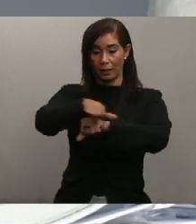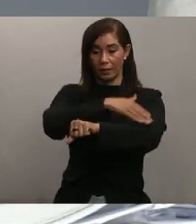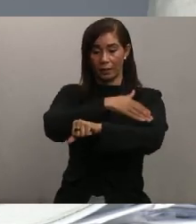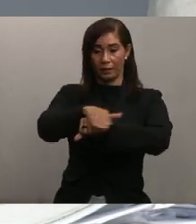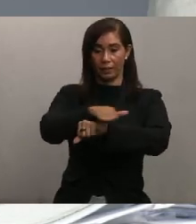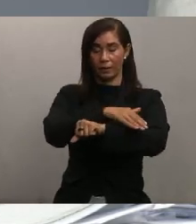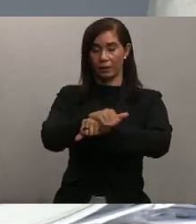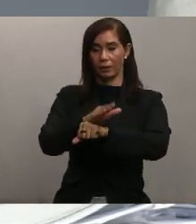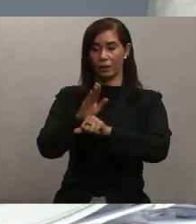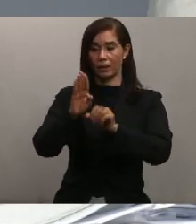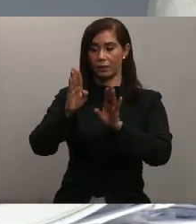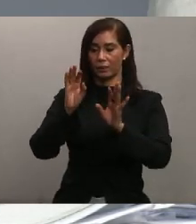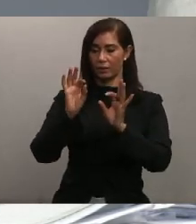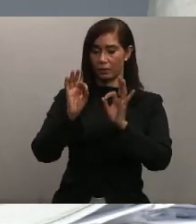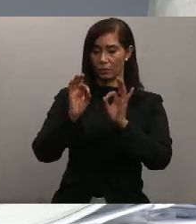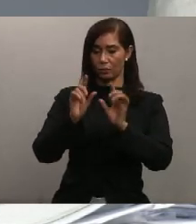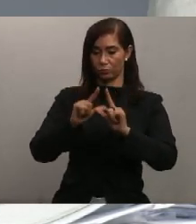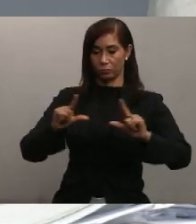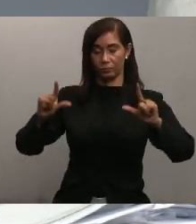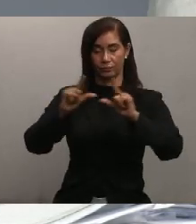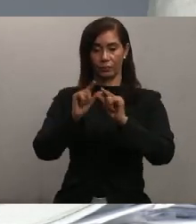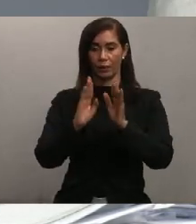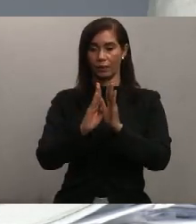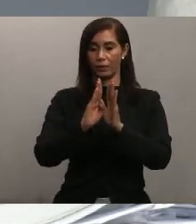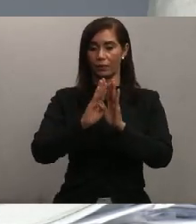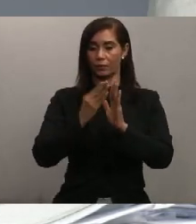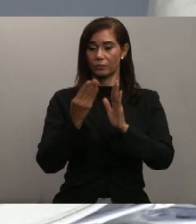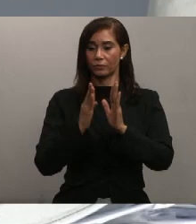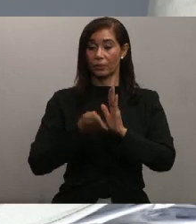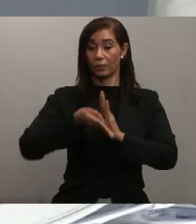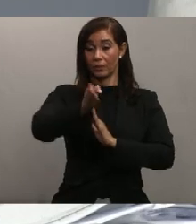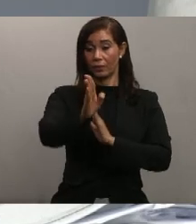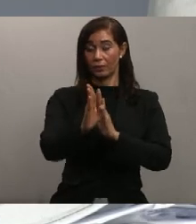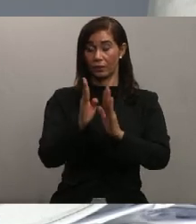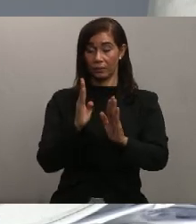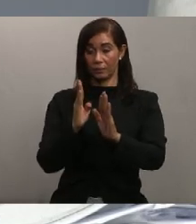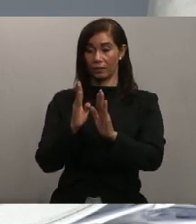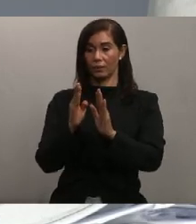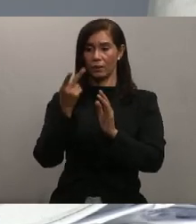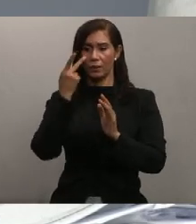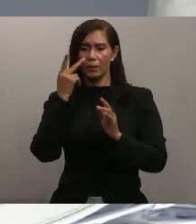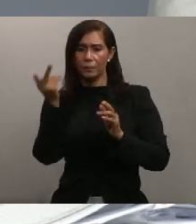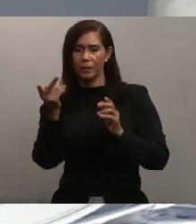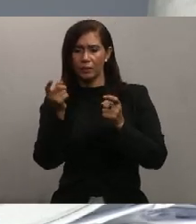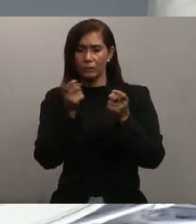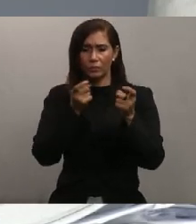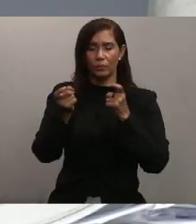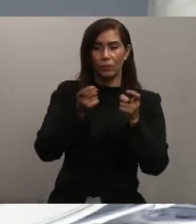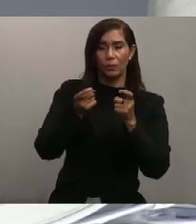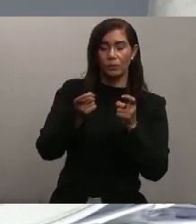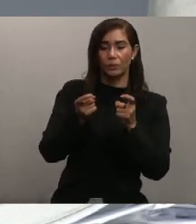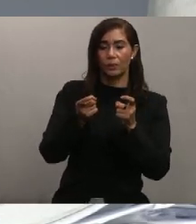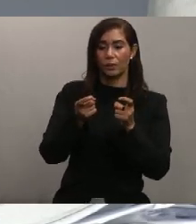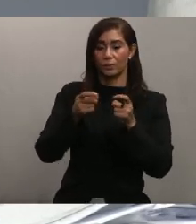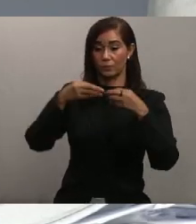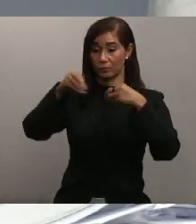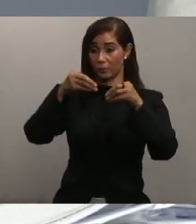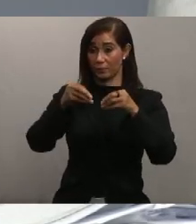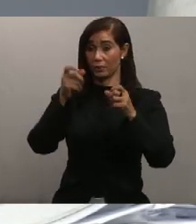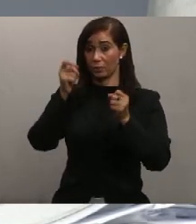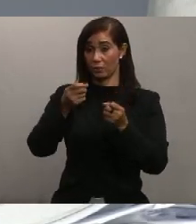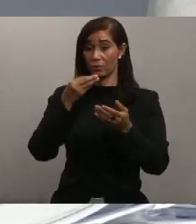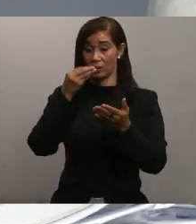los puntos de entrada y salida del país observando el comportamiento del mercado. Se toman las medidas